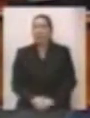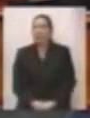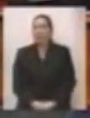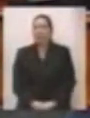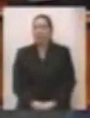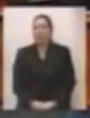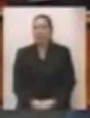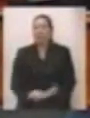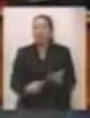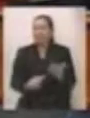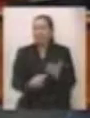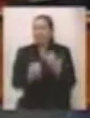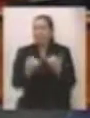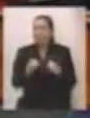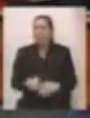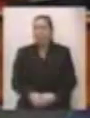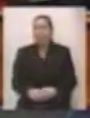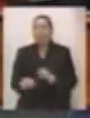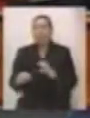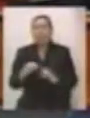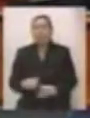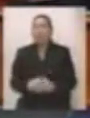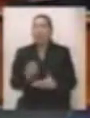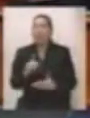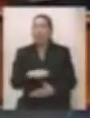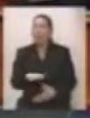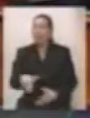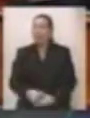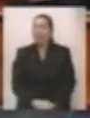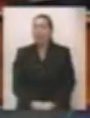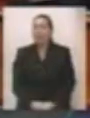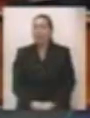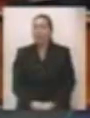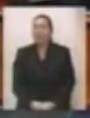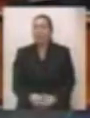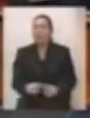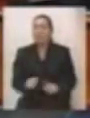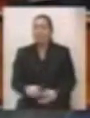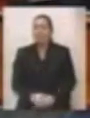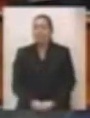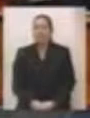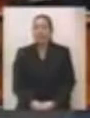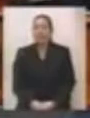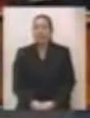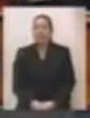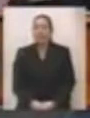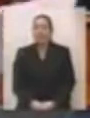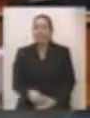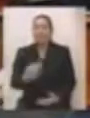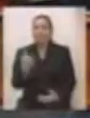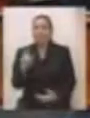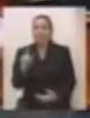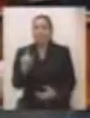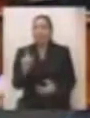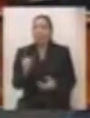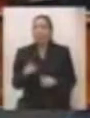responsable de las tecnologías de información y comunicación para nuestros niños, para protegerlos, para cuando